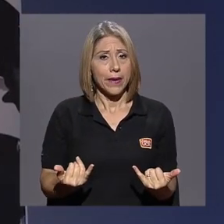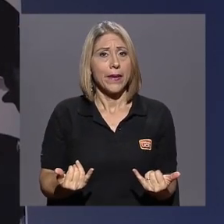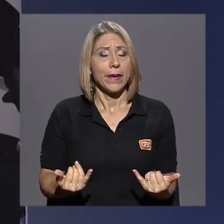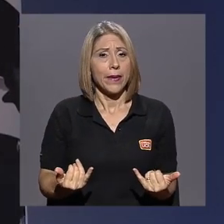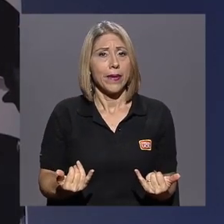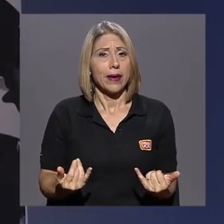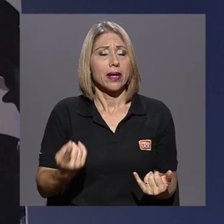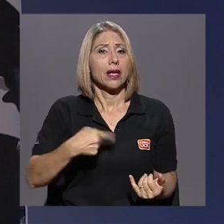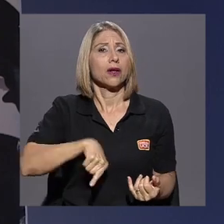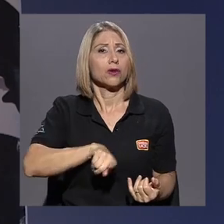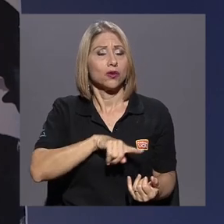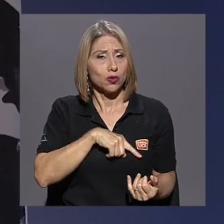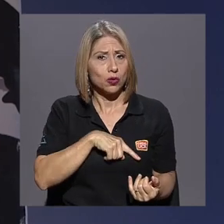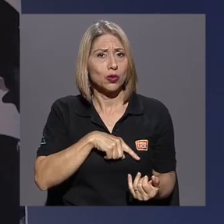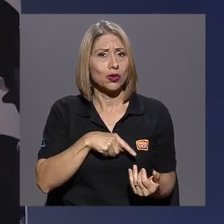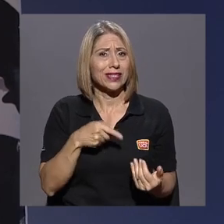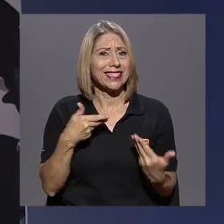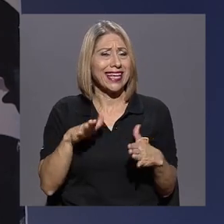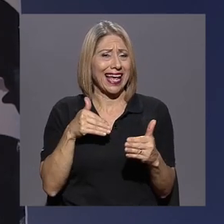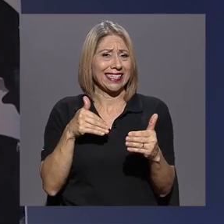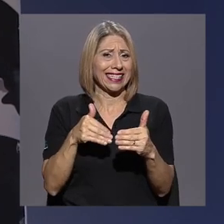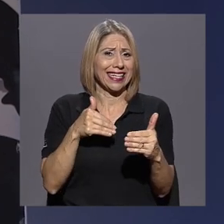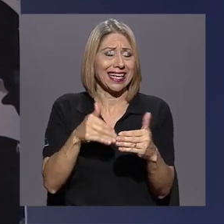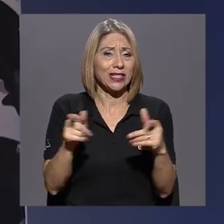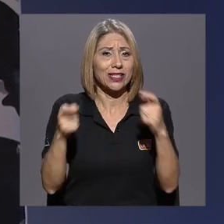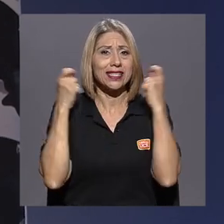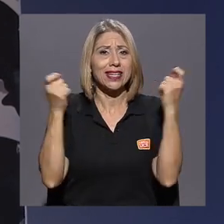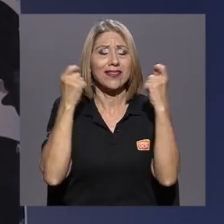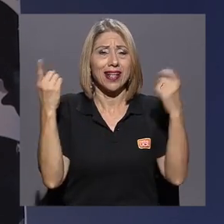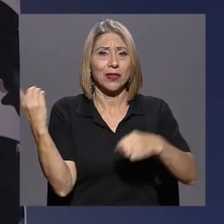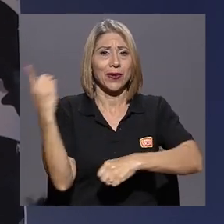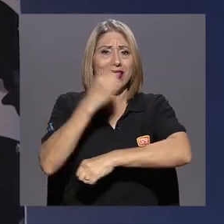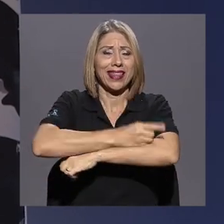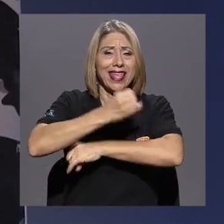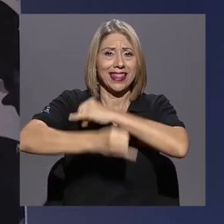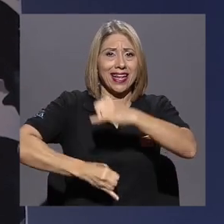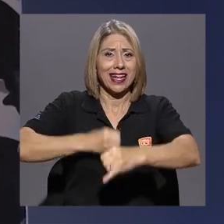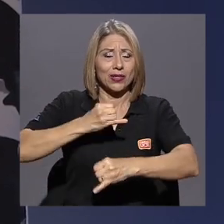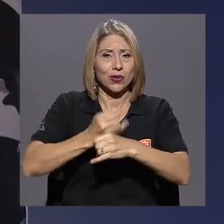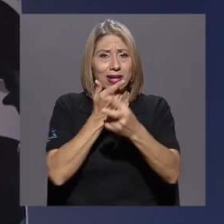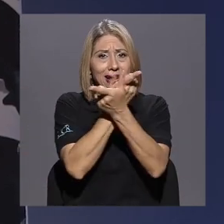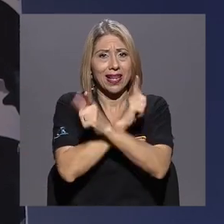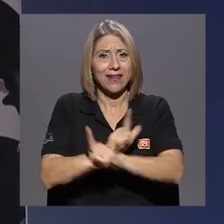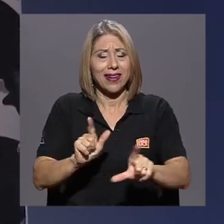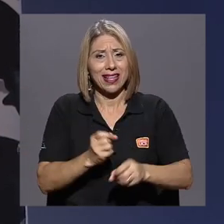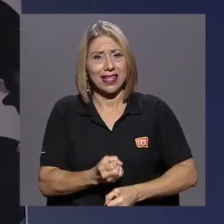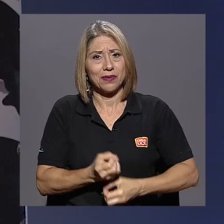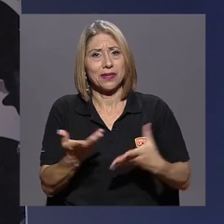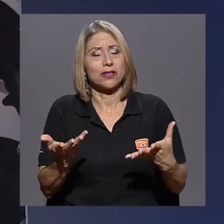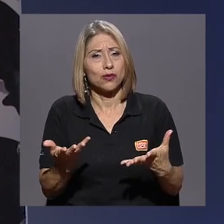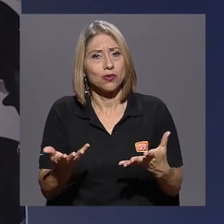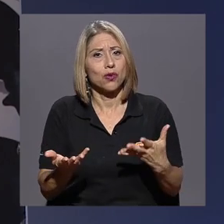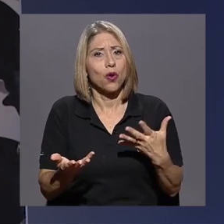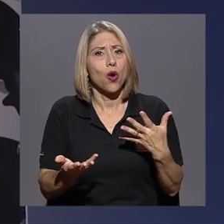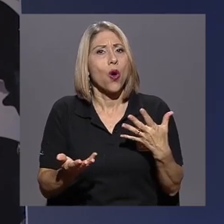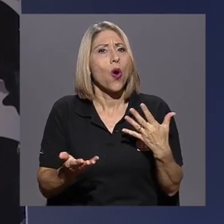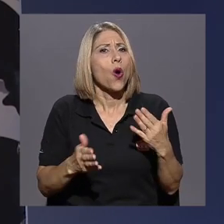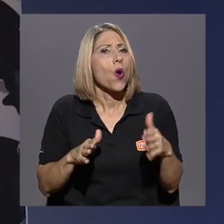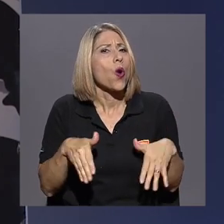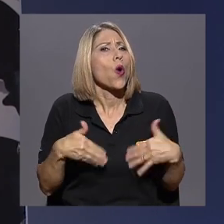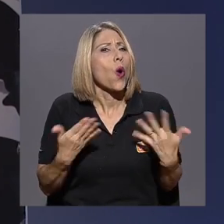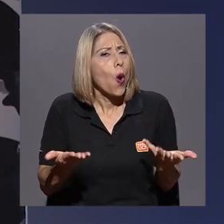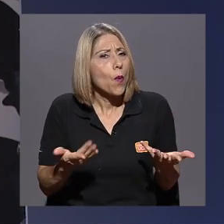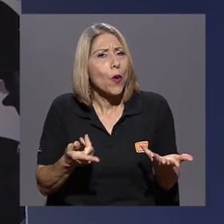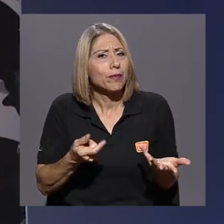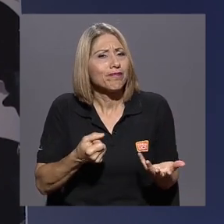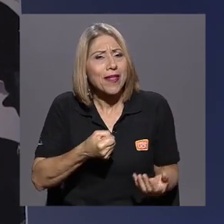que estamos de algún modo cercanos y celebrando el Día Internacional de la Libertad de Expresión, cómo esa prensa